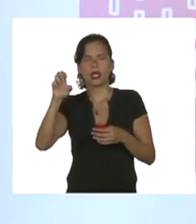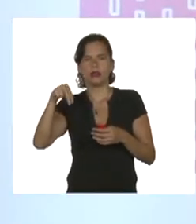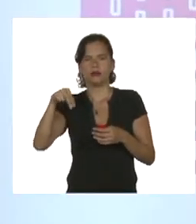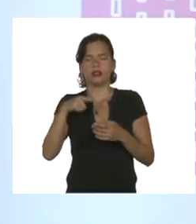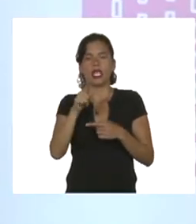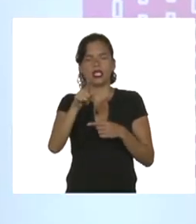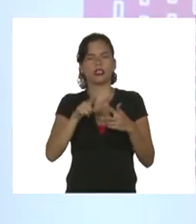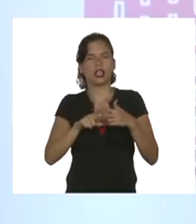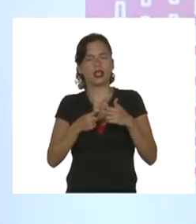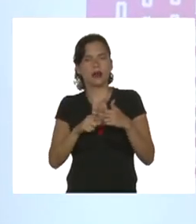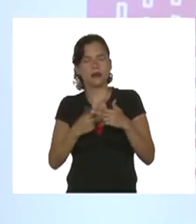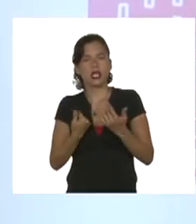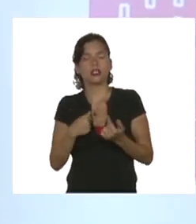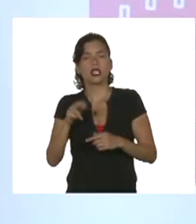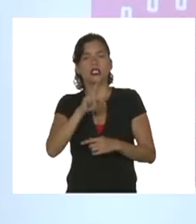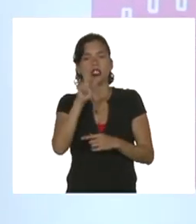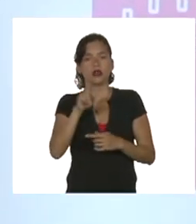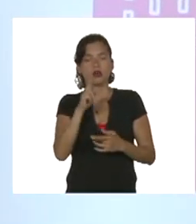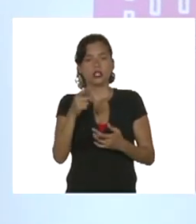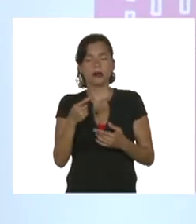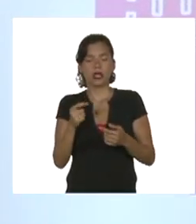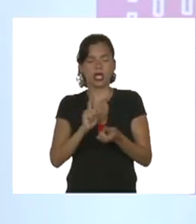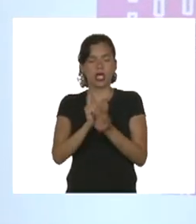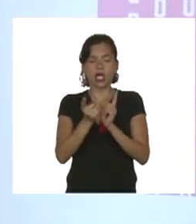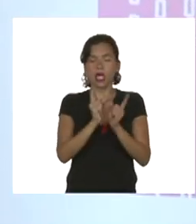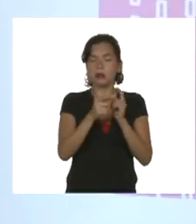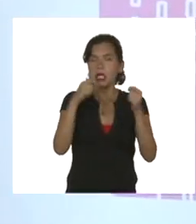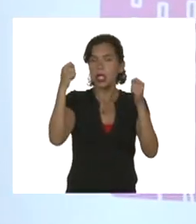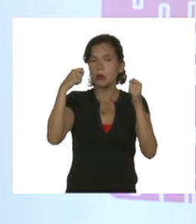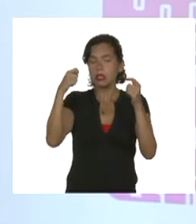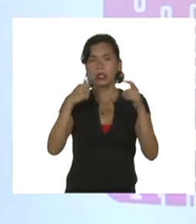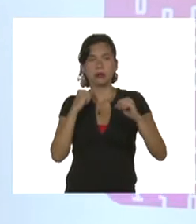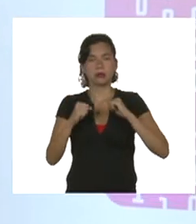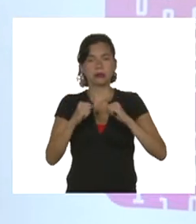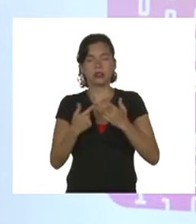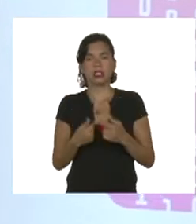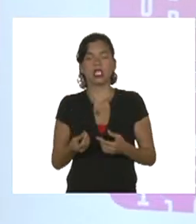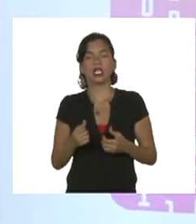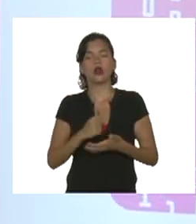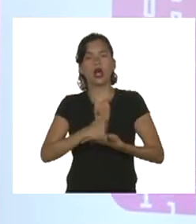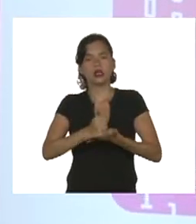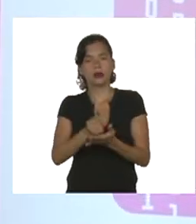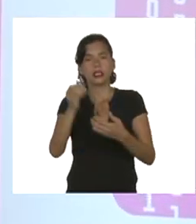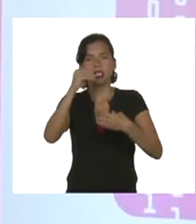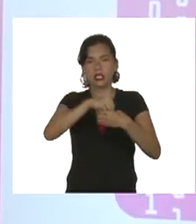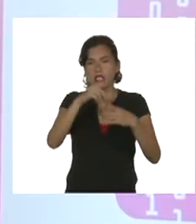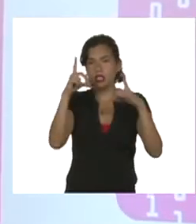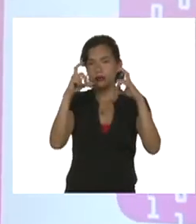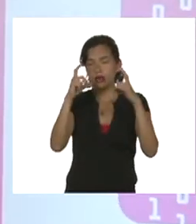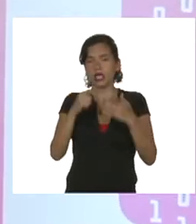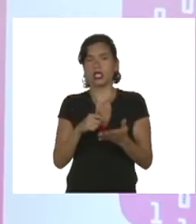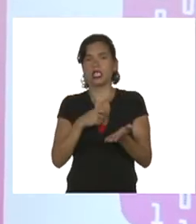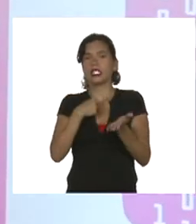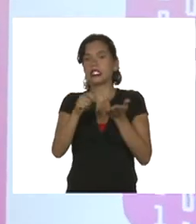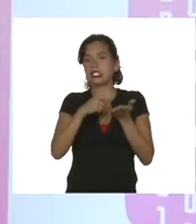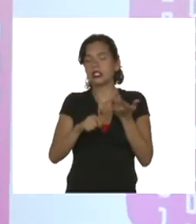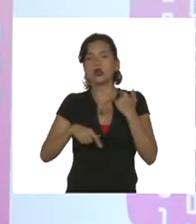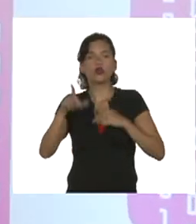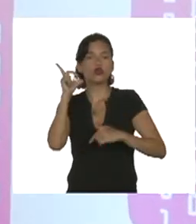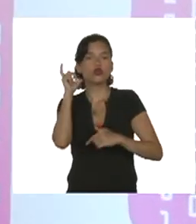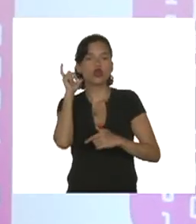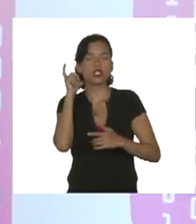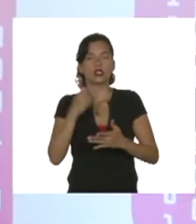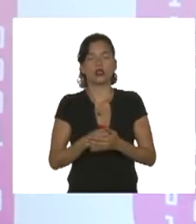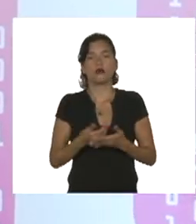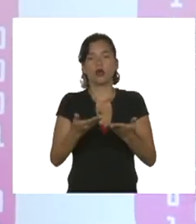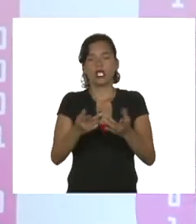Esta aplicación es útil para editar nuestros videos didácticos, ya que nos permite insertar imágenes, textos, sonidos y